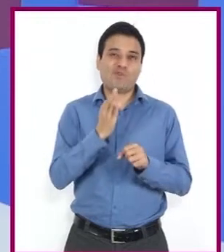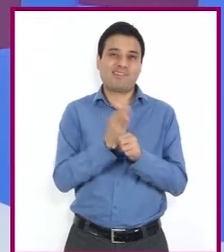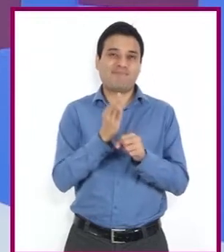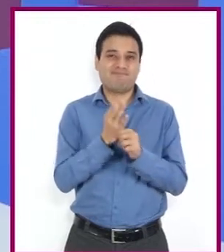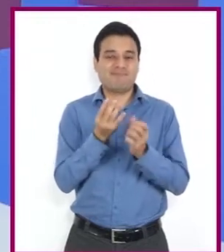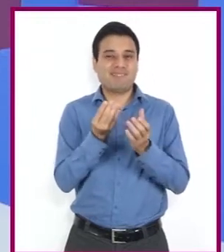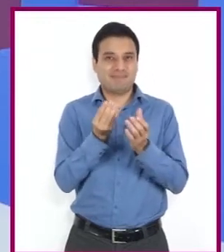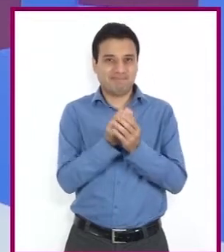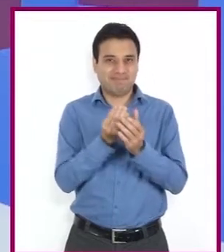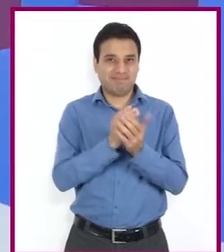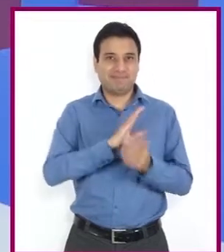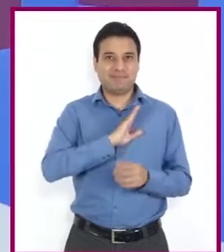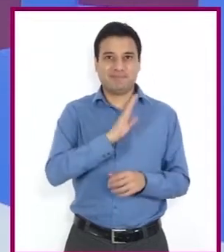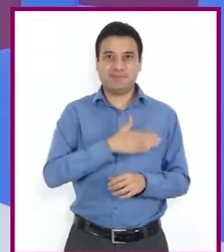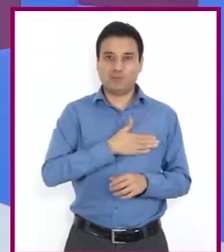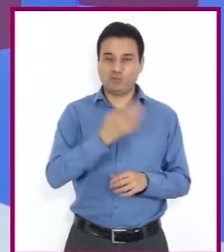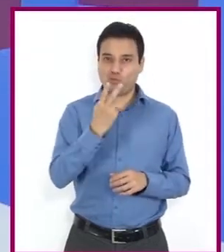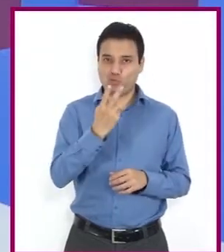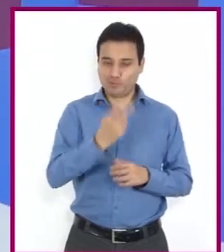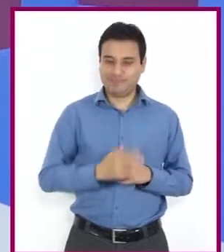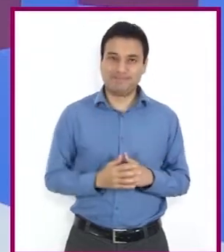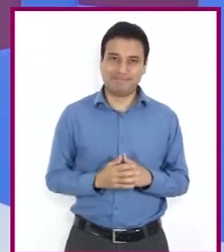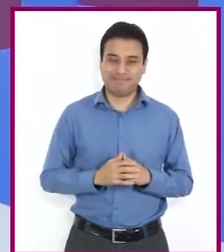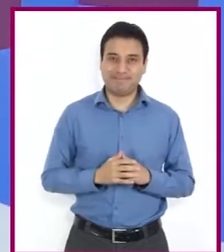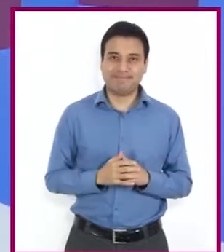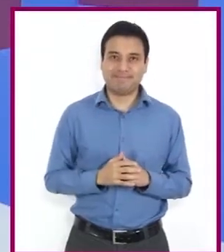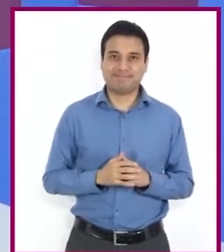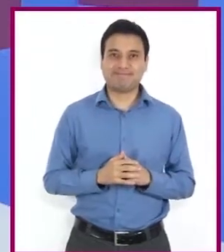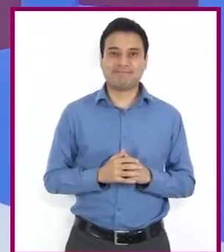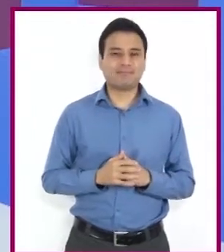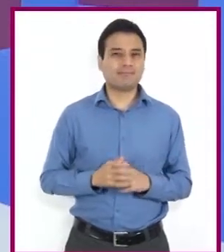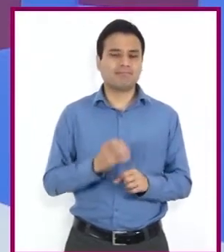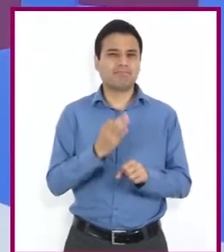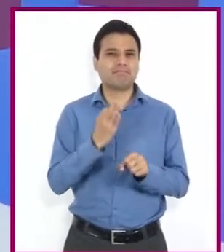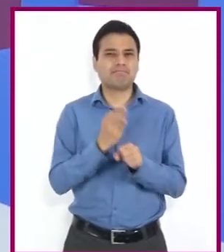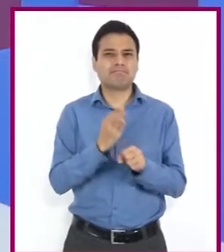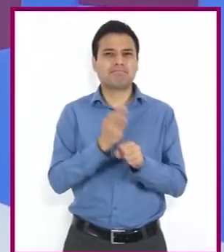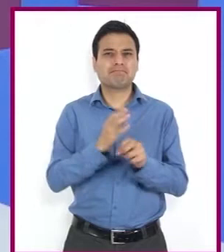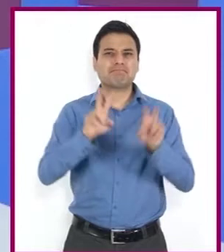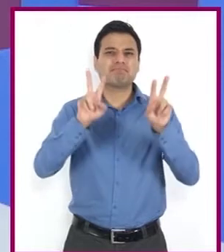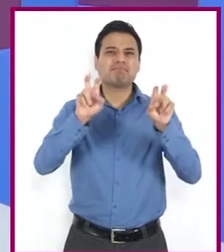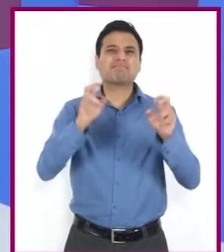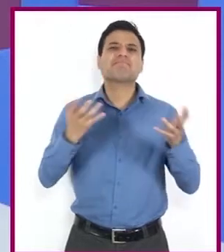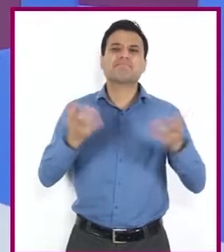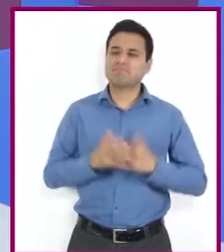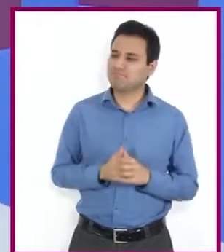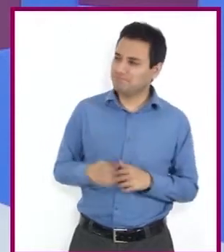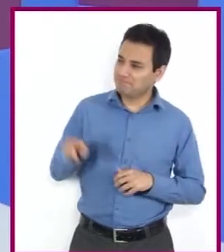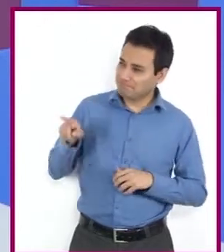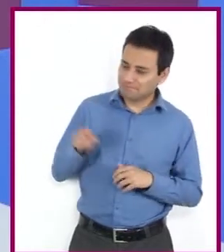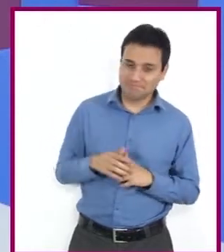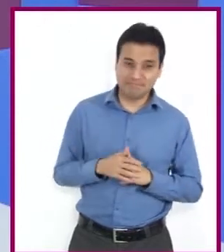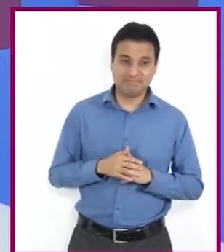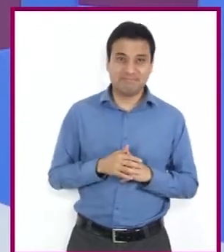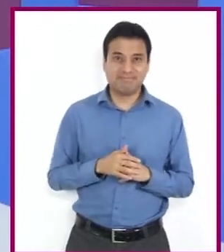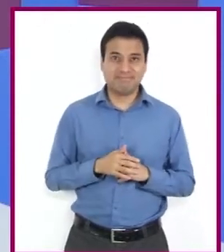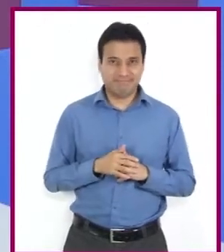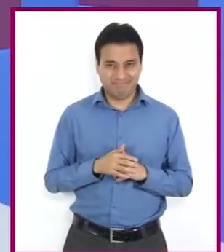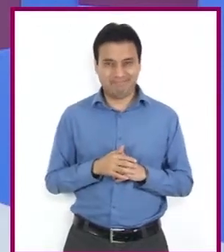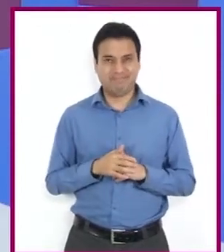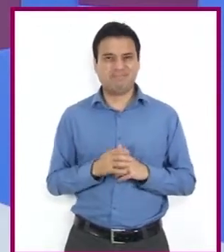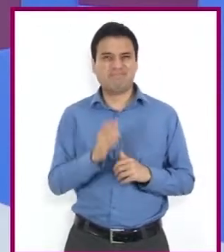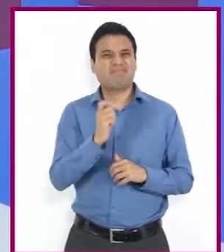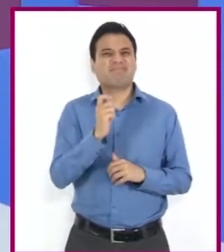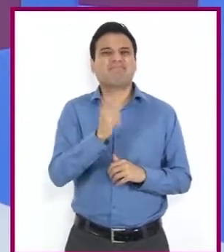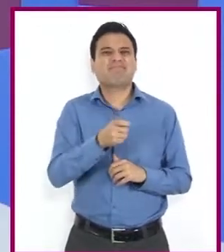de Lengua Materna 2. Hoy hablaremos sobre ilustrando la ficción. Con esto nos referimos